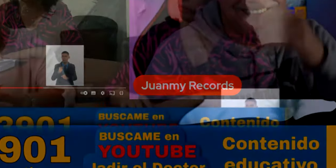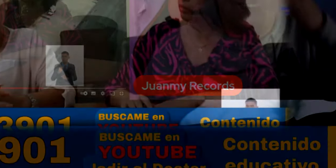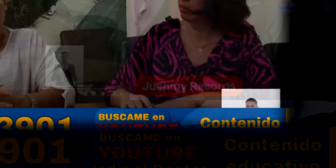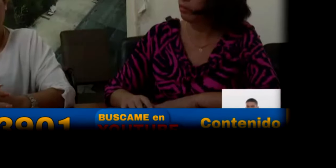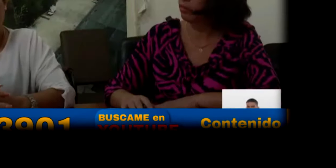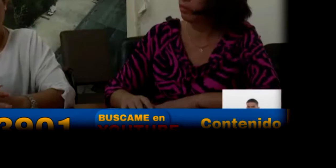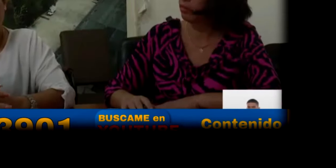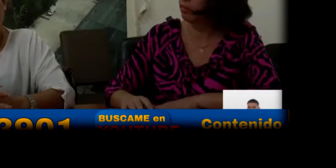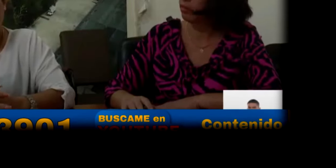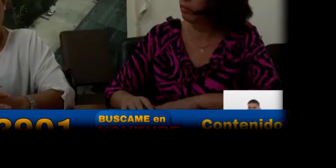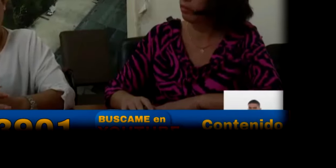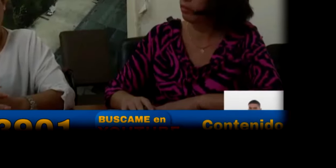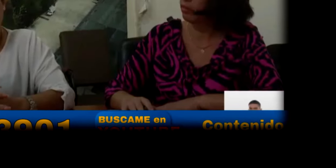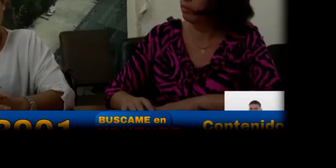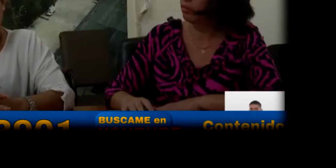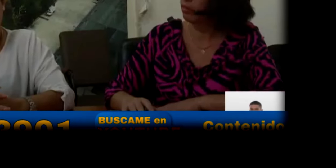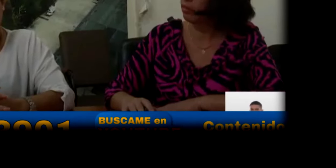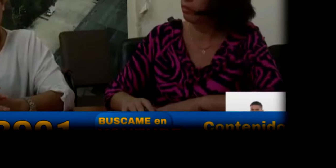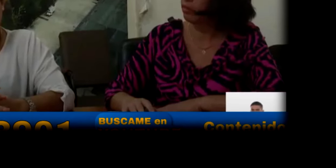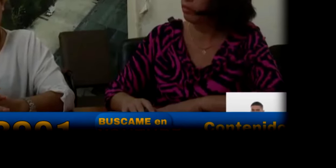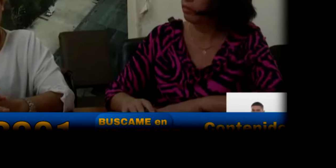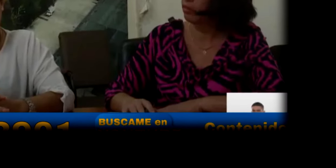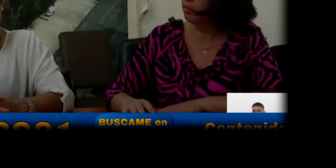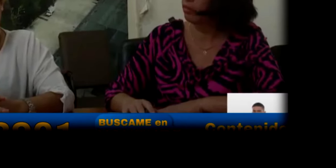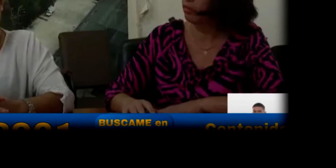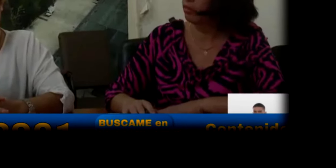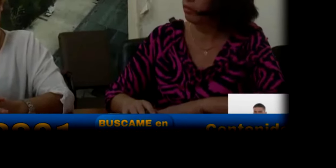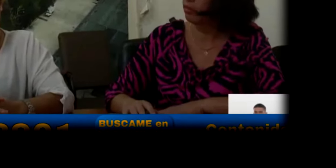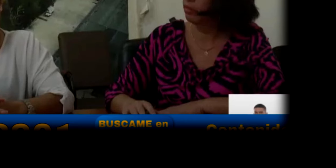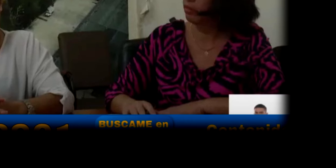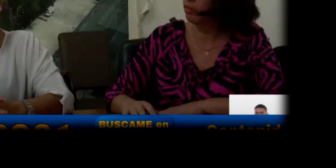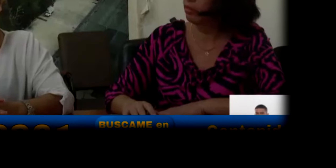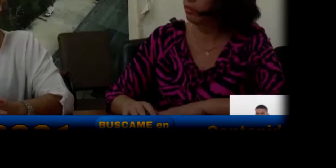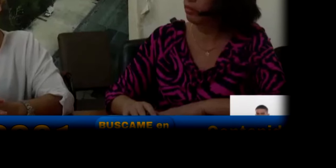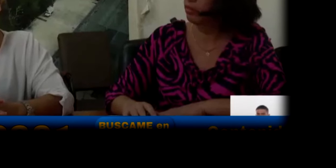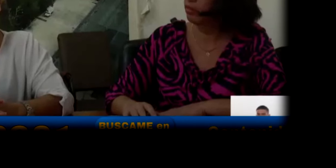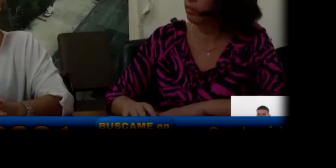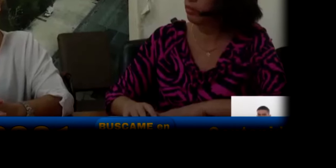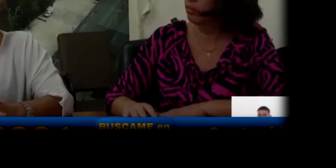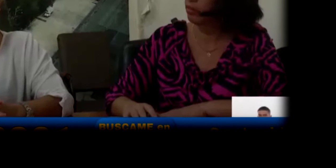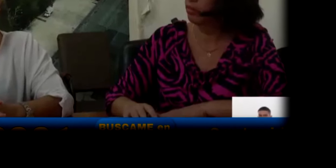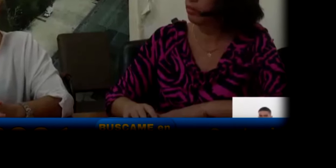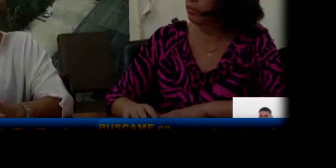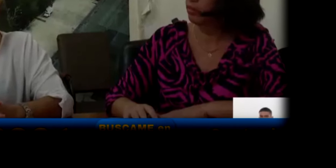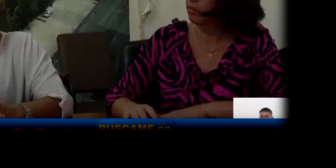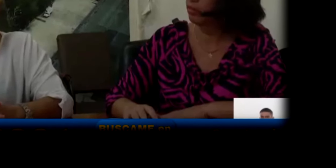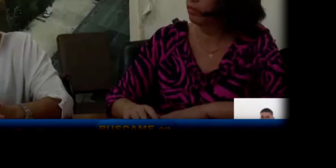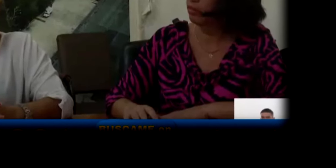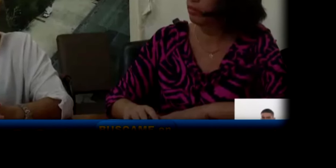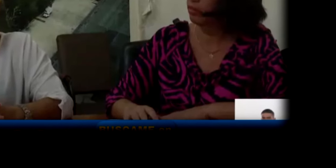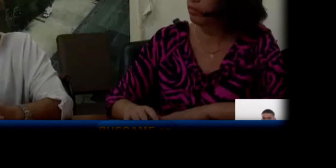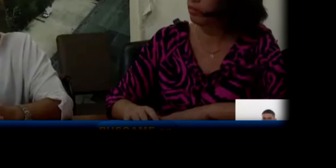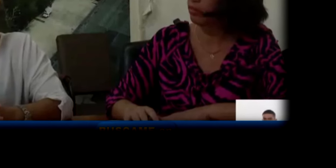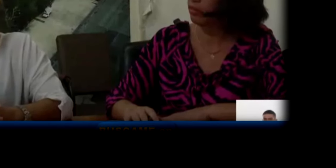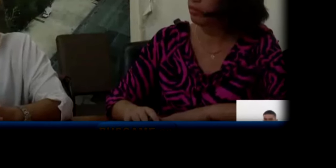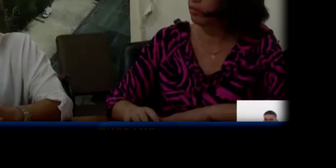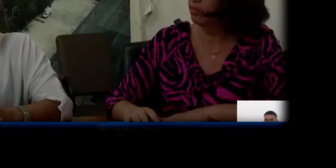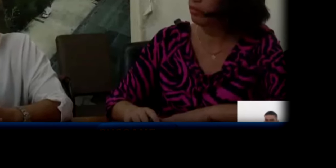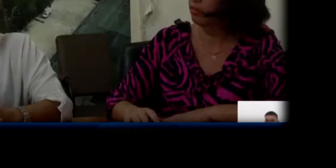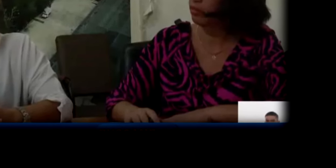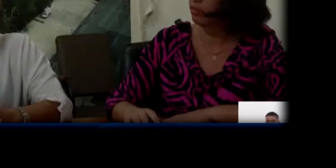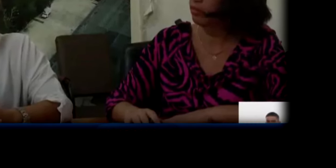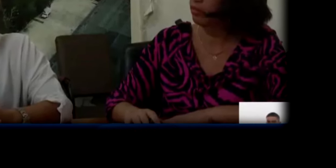cara. Mírale la cara a los periodistas. Es un poema la cara de las periodistas. Mira para esto. Esa lo que tiene unas ganas de